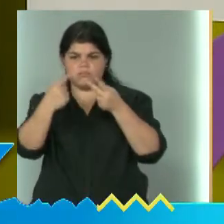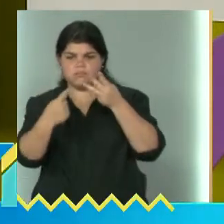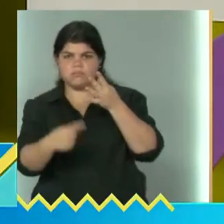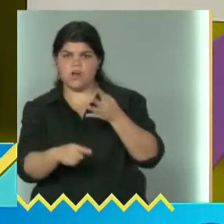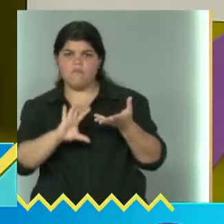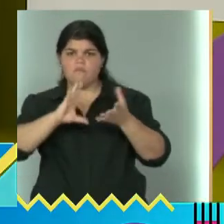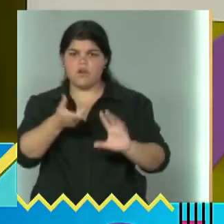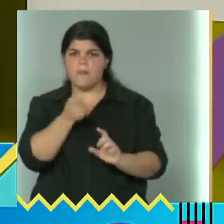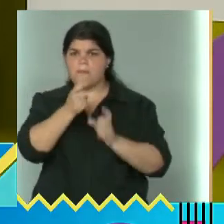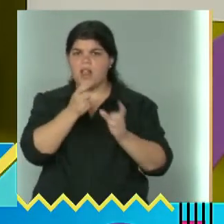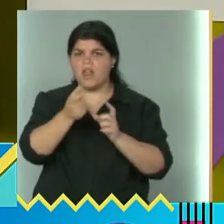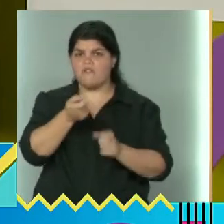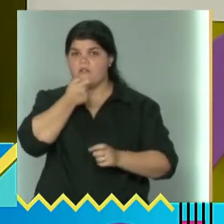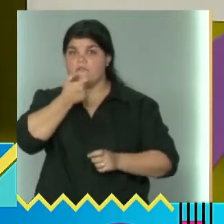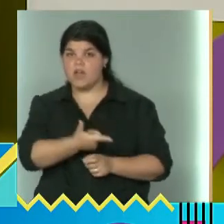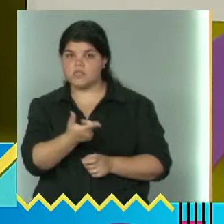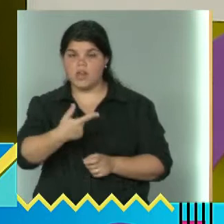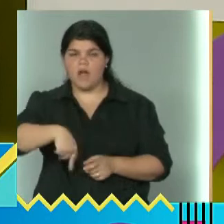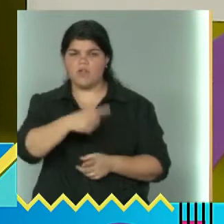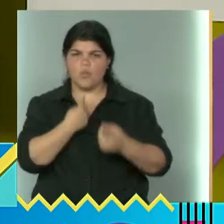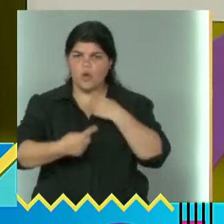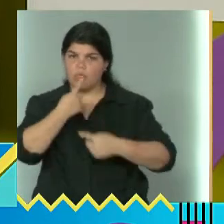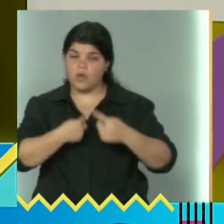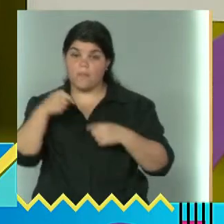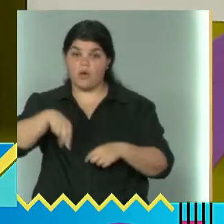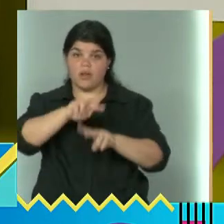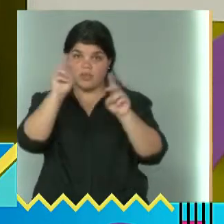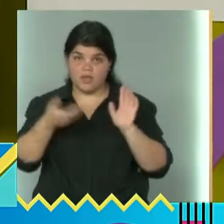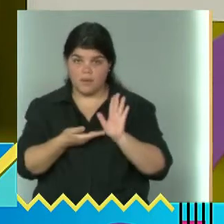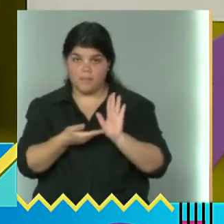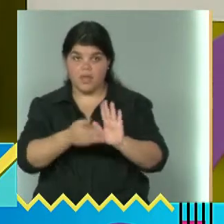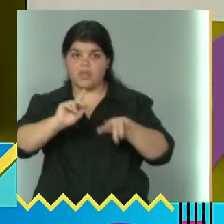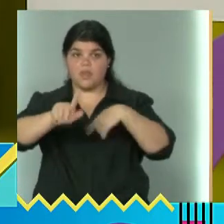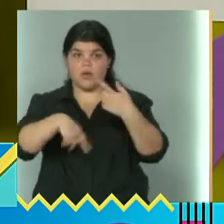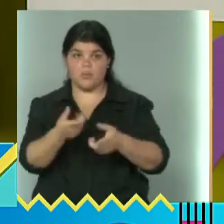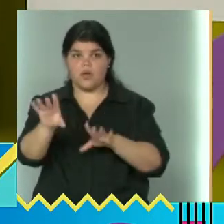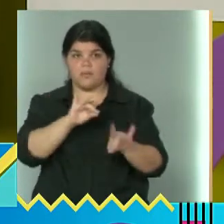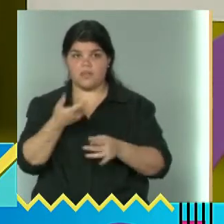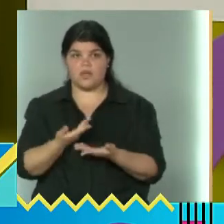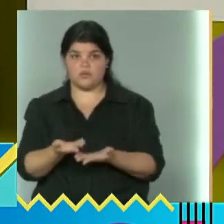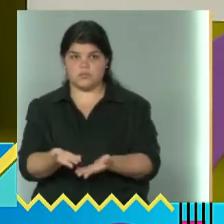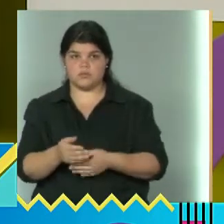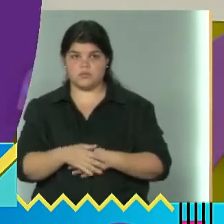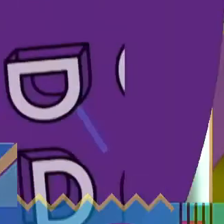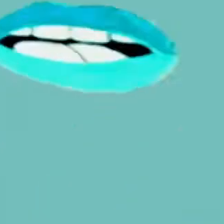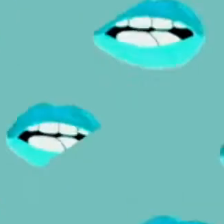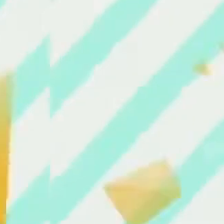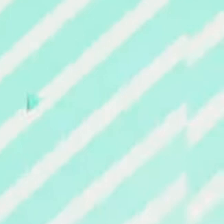más, para cuestionarlo un poquito más y ver qué significa. Presentamos el tema y presentamos a nuestros invitados como todos los días.